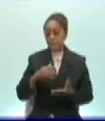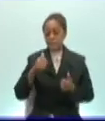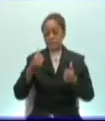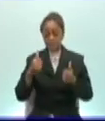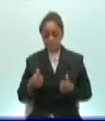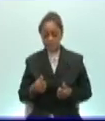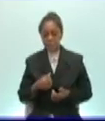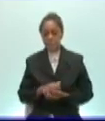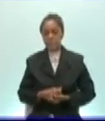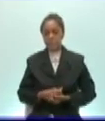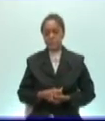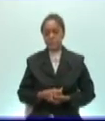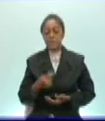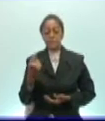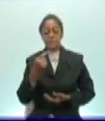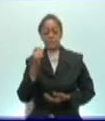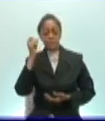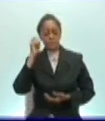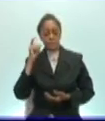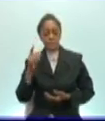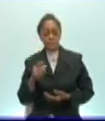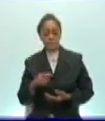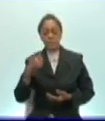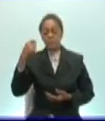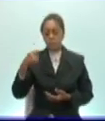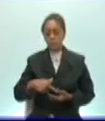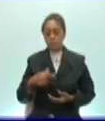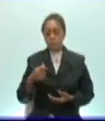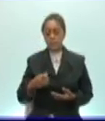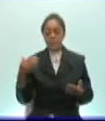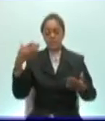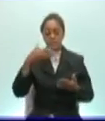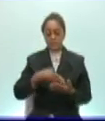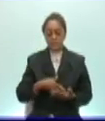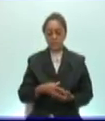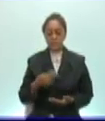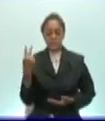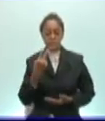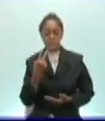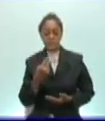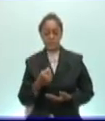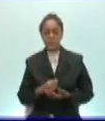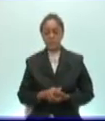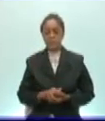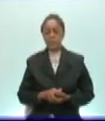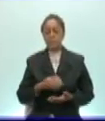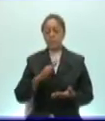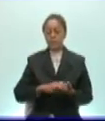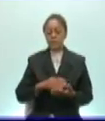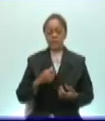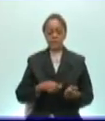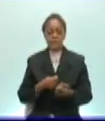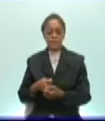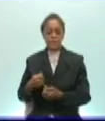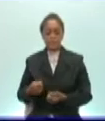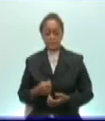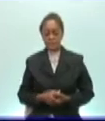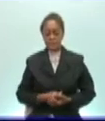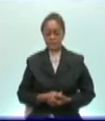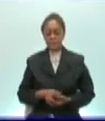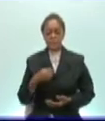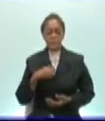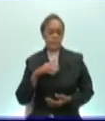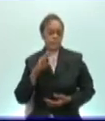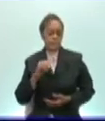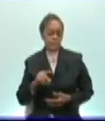Mírenlas allí. Primera idea, justificar la intervención. Segunda idea, es una declaración de guerra. Quizás usted diga,